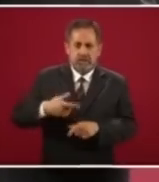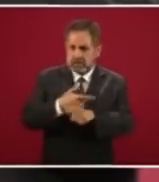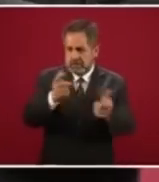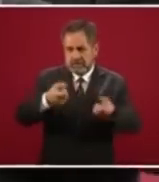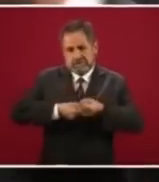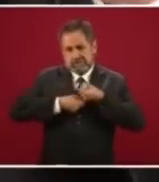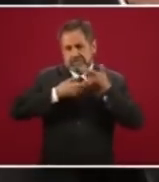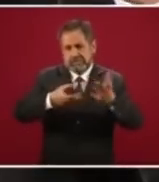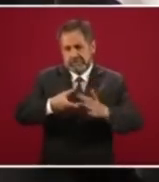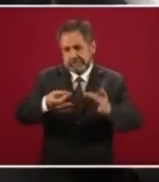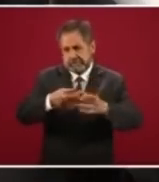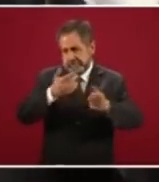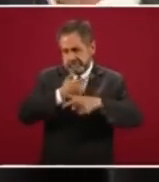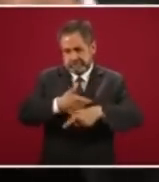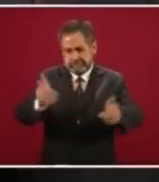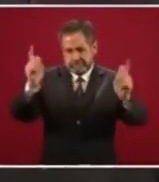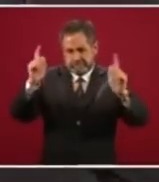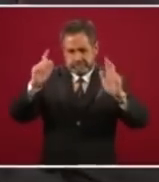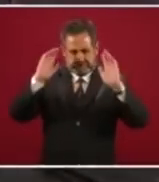libres, ¿eh?